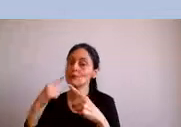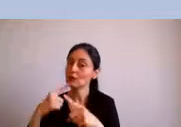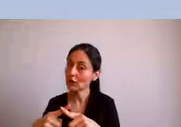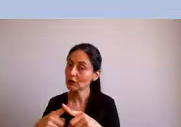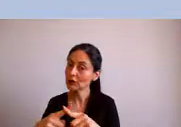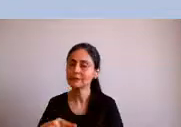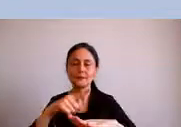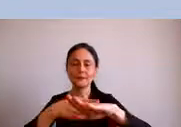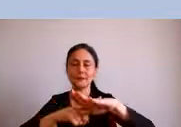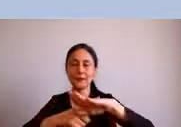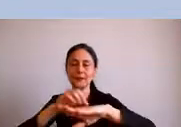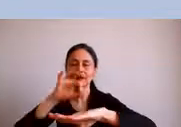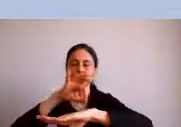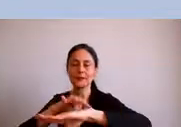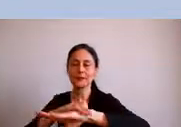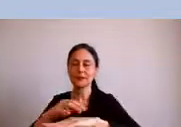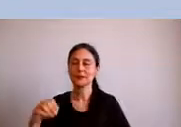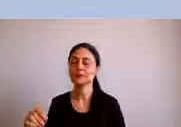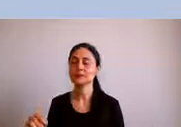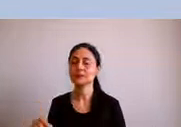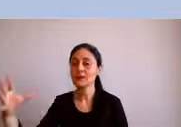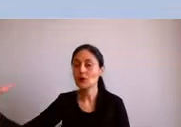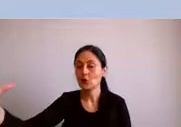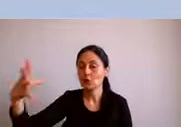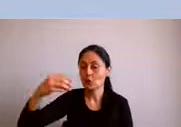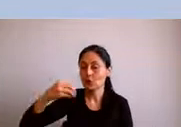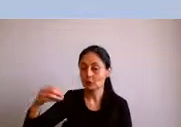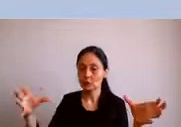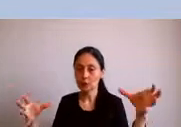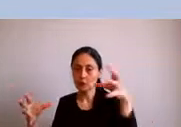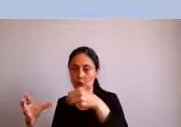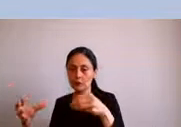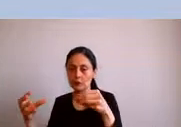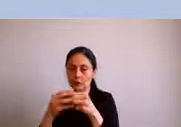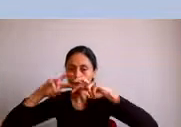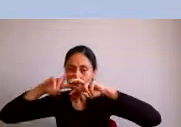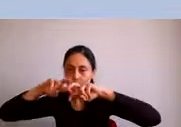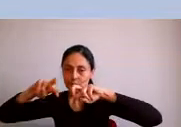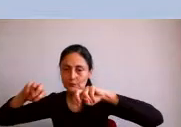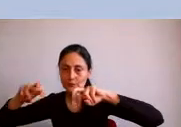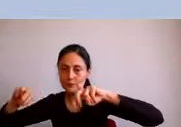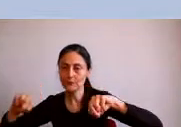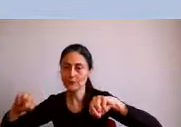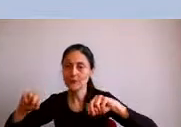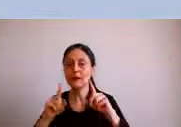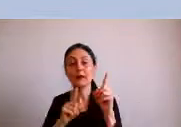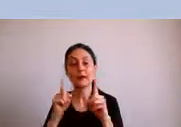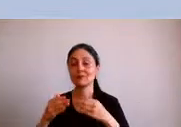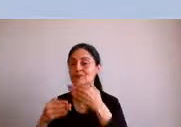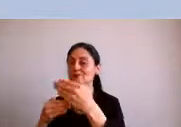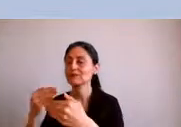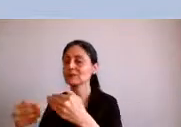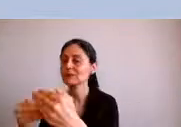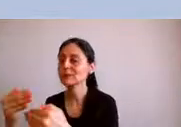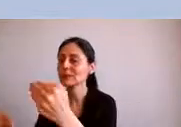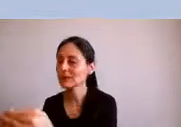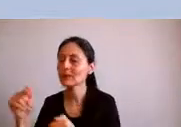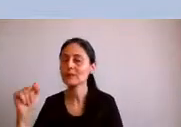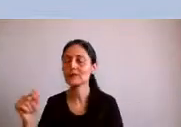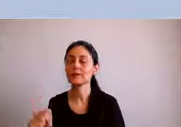que ahí somos parte de este diagnóstico y en muchos casos seguimiento, porque ustedes saben que hoy día como estamos